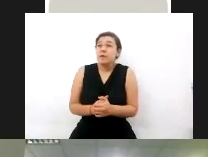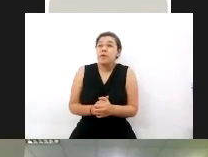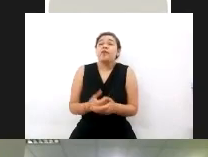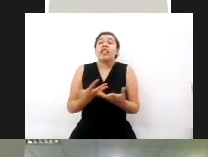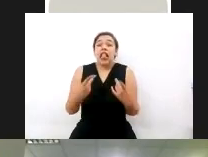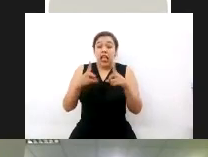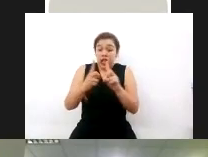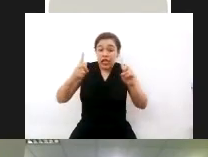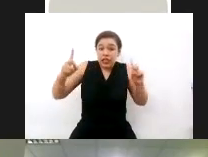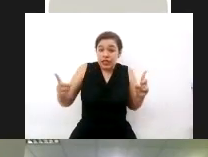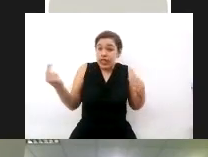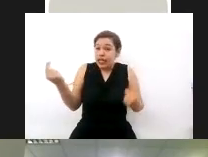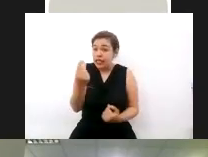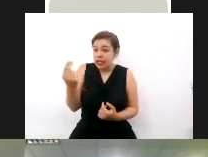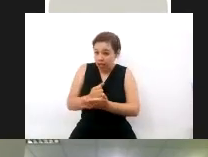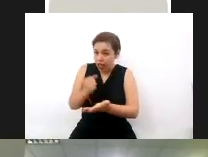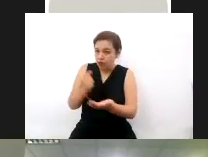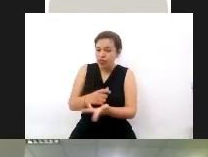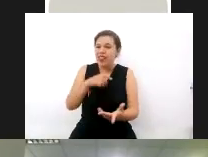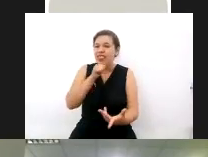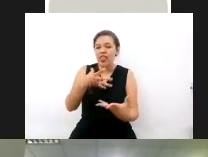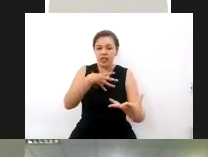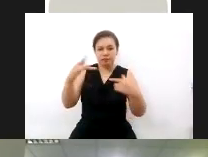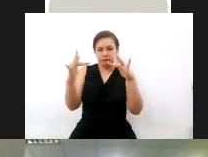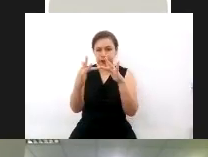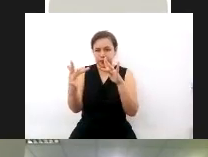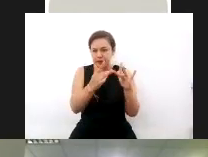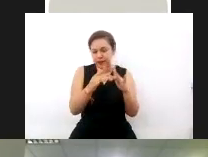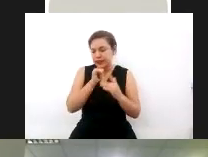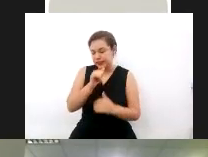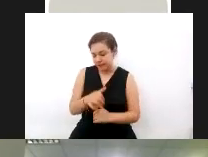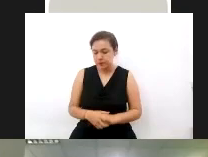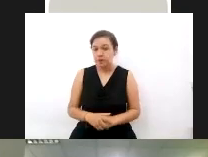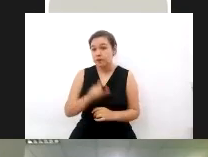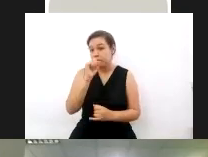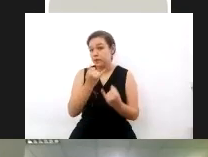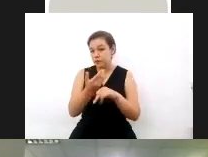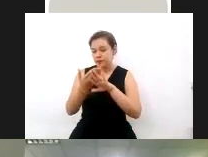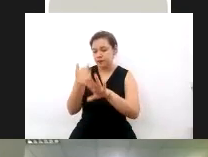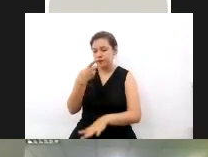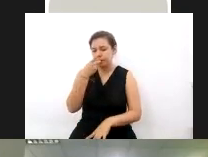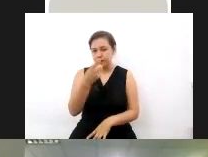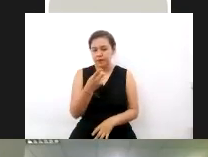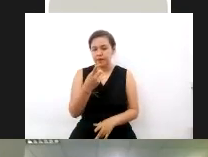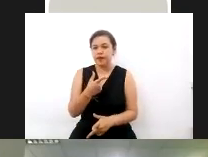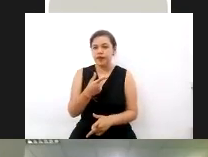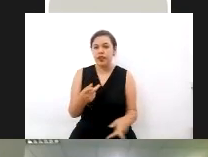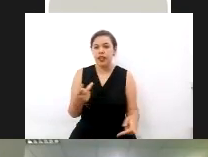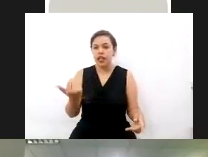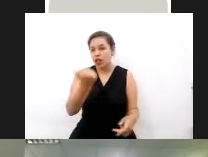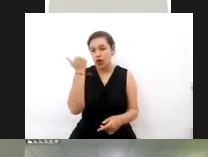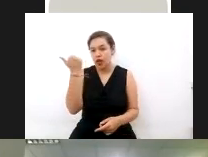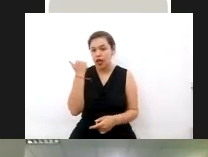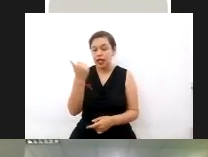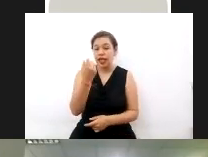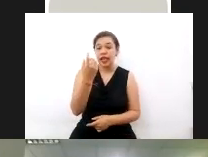distancia que se requiere y que no haya contagios. También les comentaba que, bueno, la asistencia de alumnos es por 3 veces